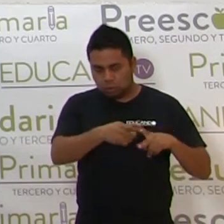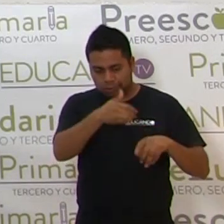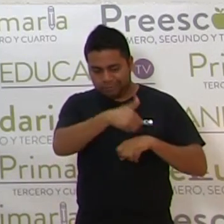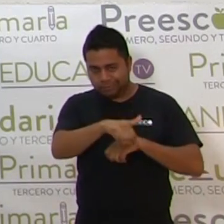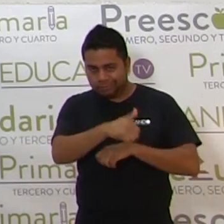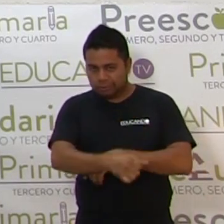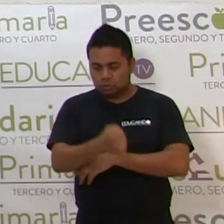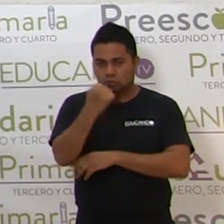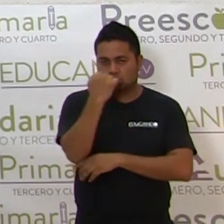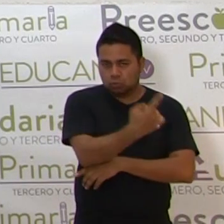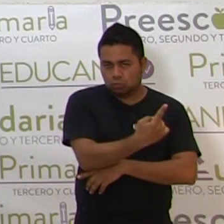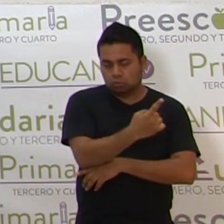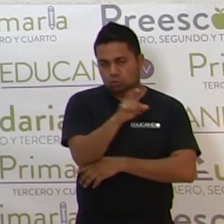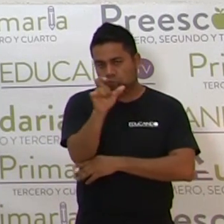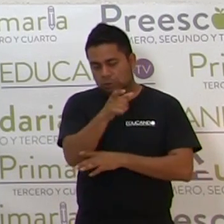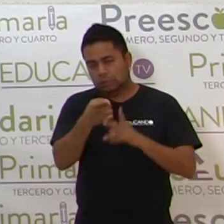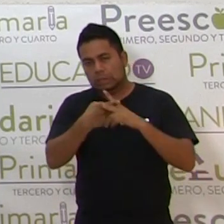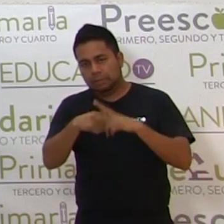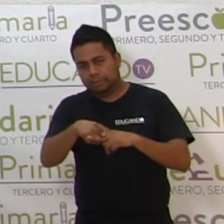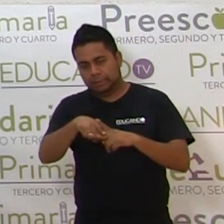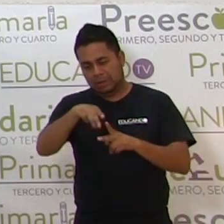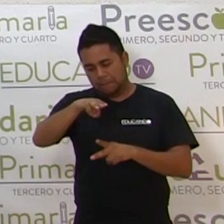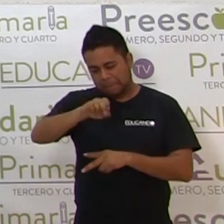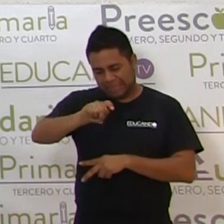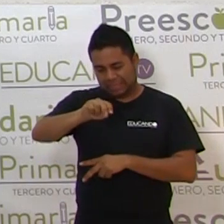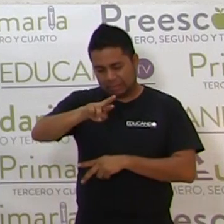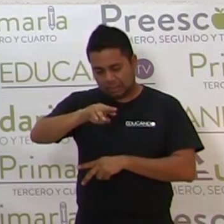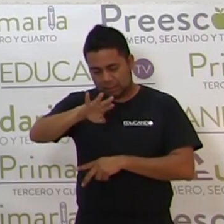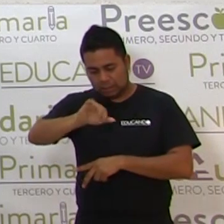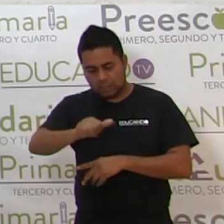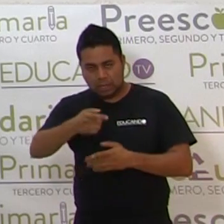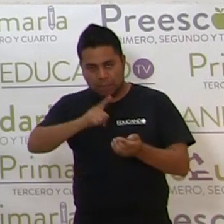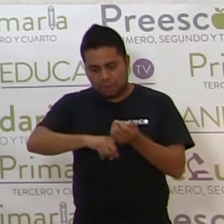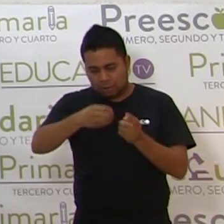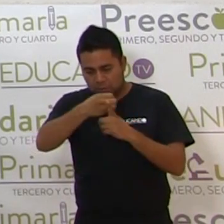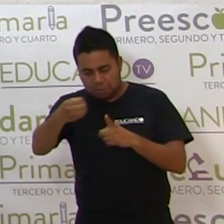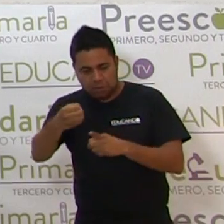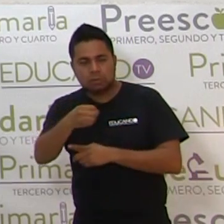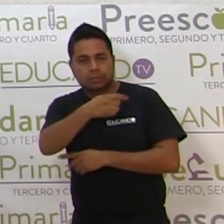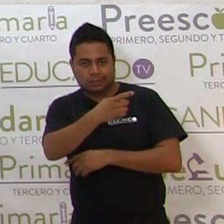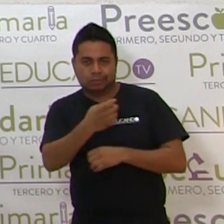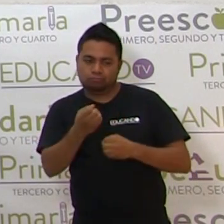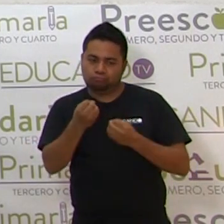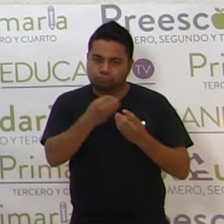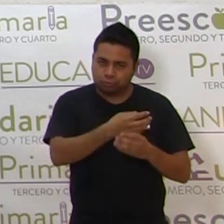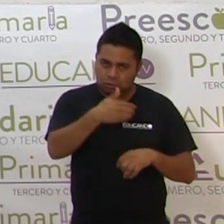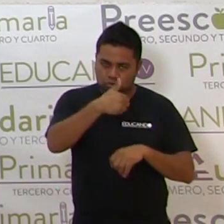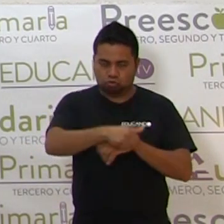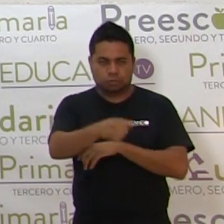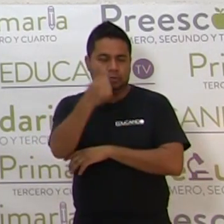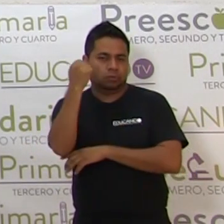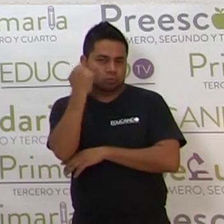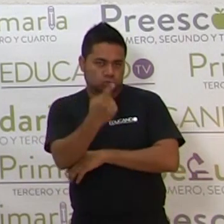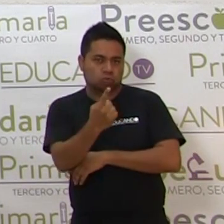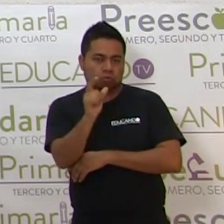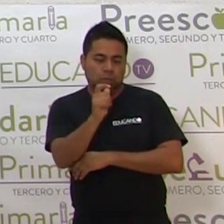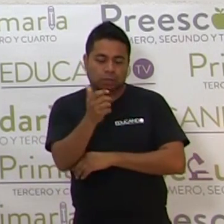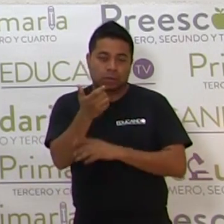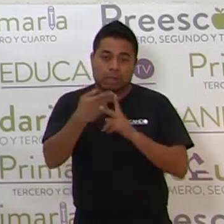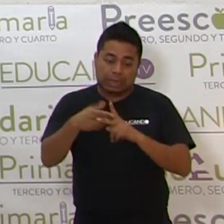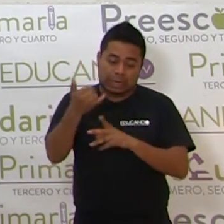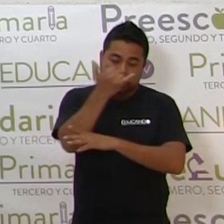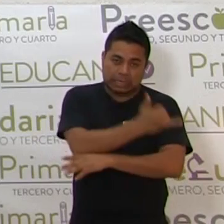inicia el conteo de la métrica de un verso al principio y está ubicada acá, al inicio. Pero